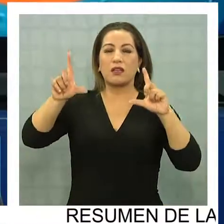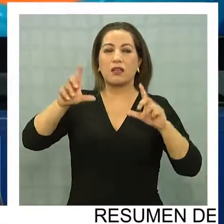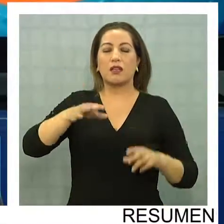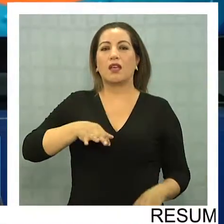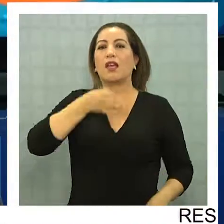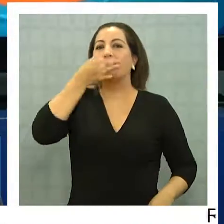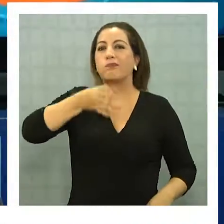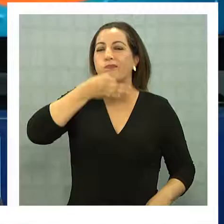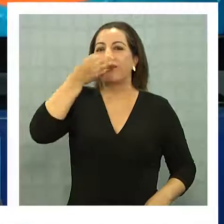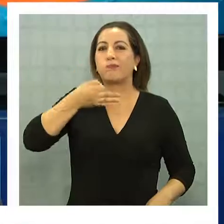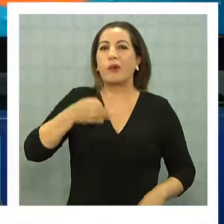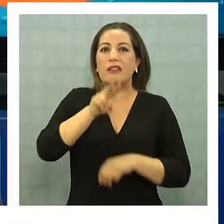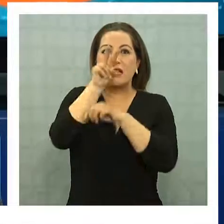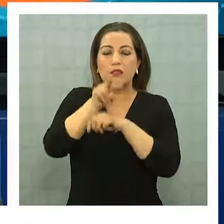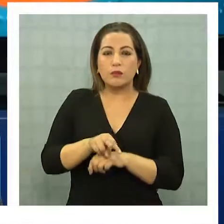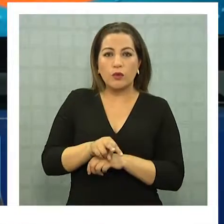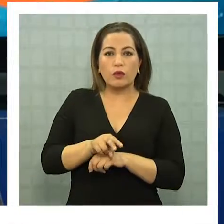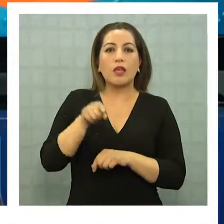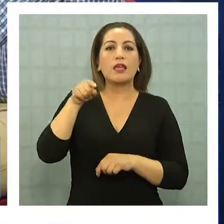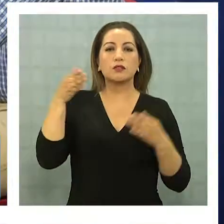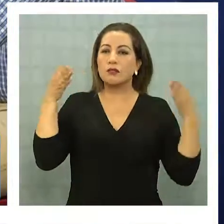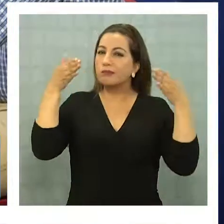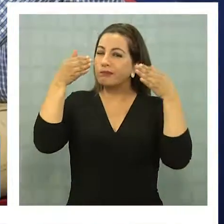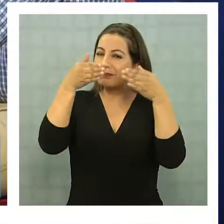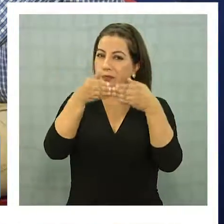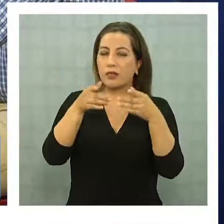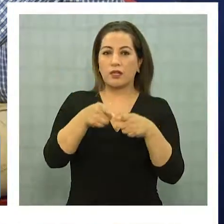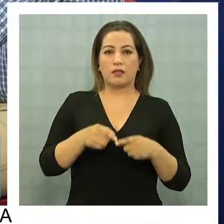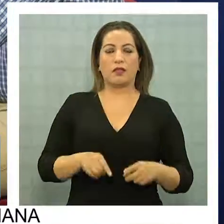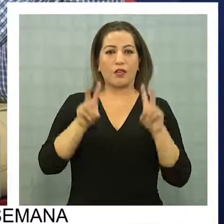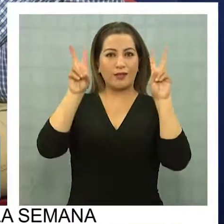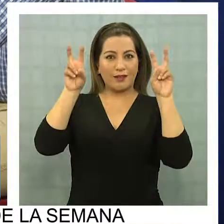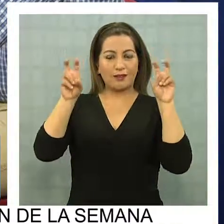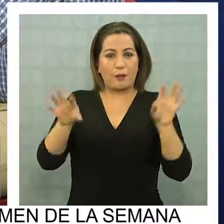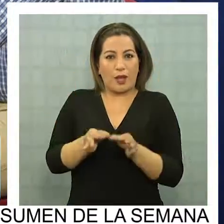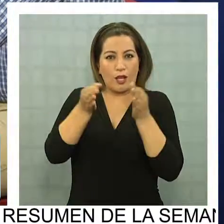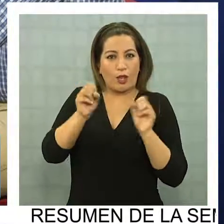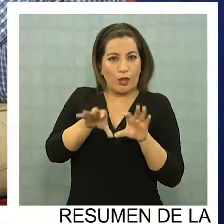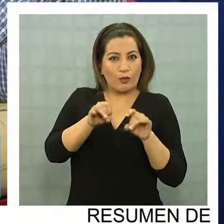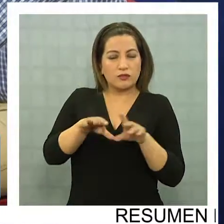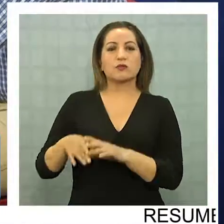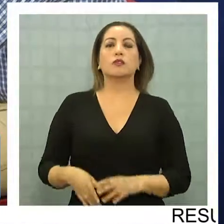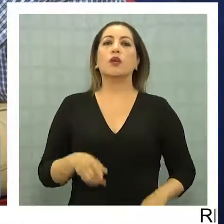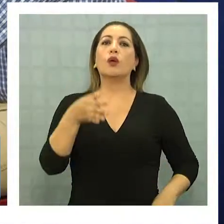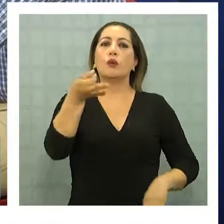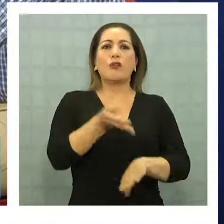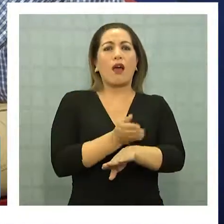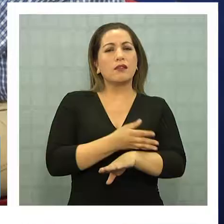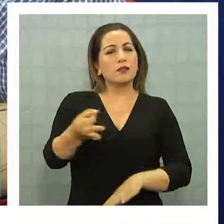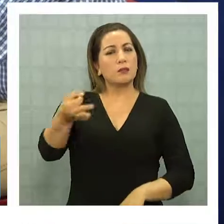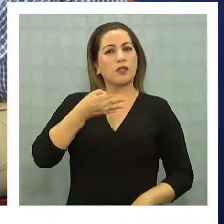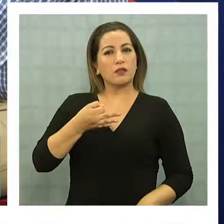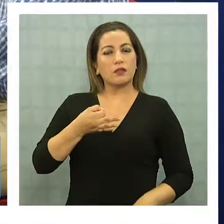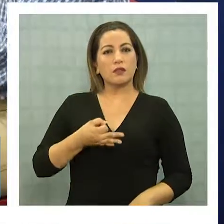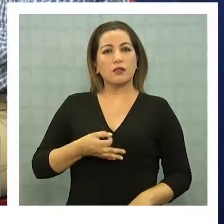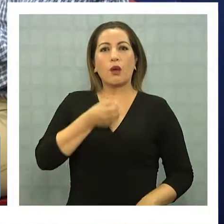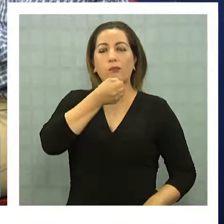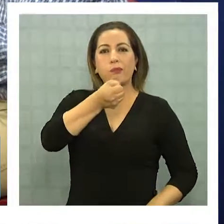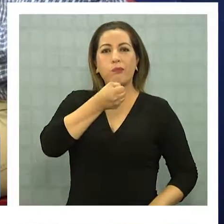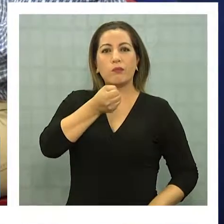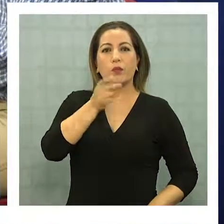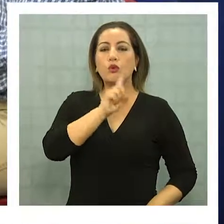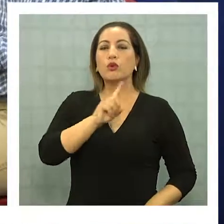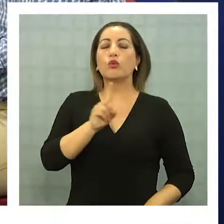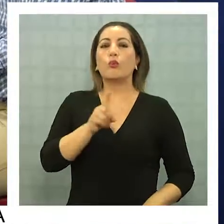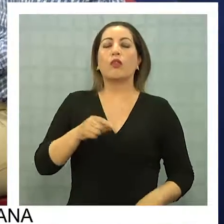testimonios van en esa dirección, en la línea de la educación. Tú has señalado en una entrevista que dice, uno no